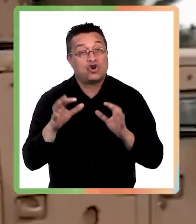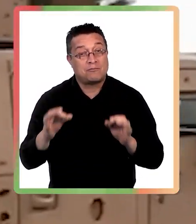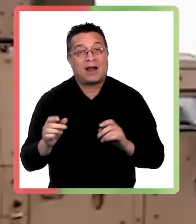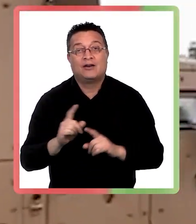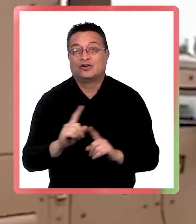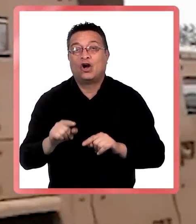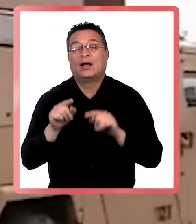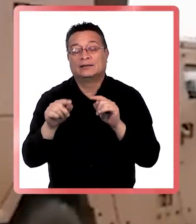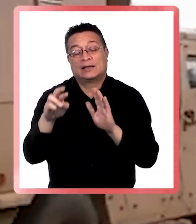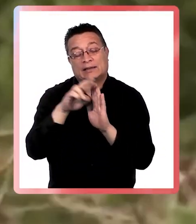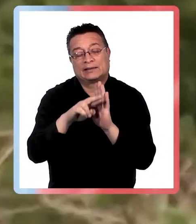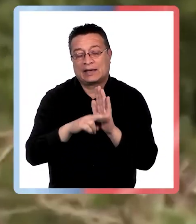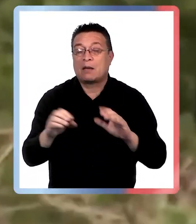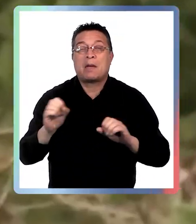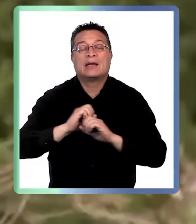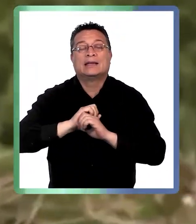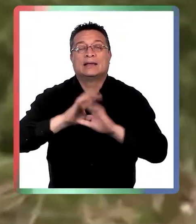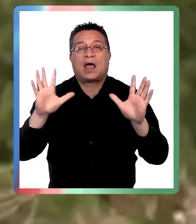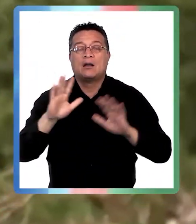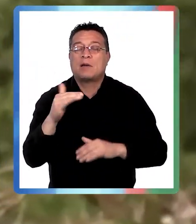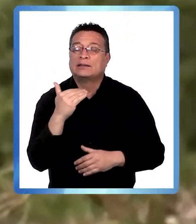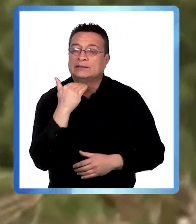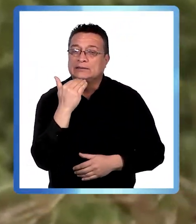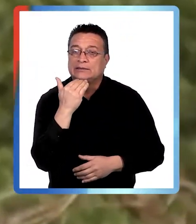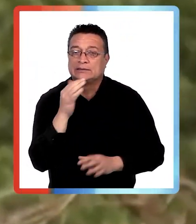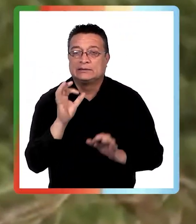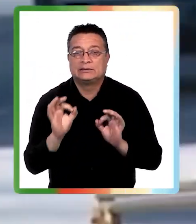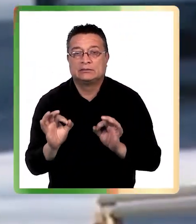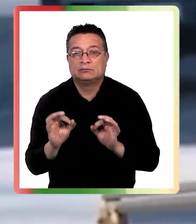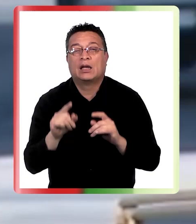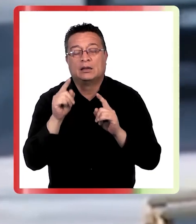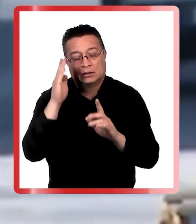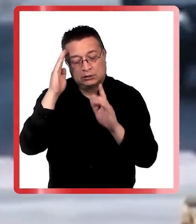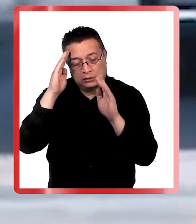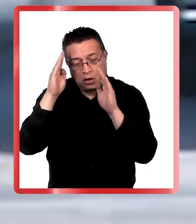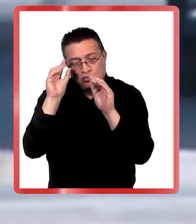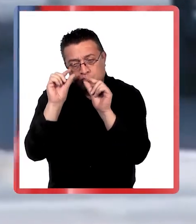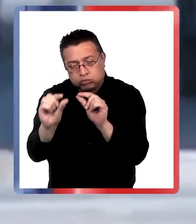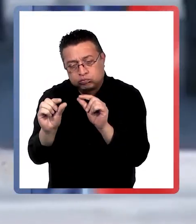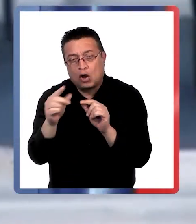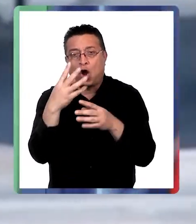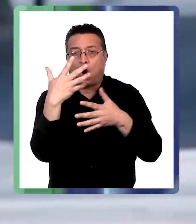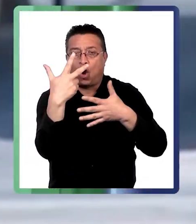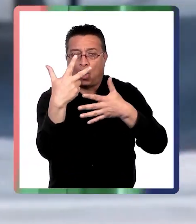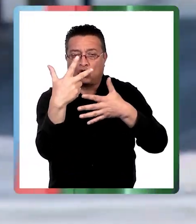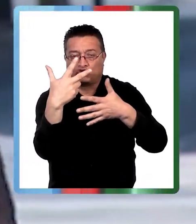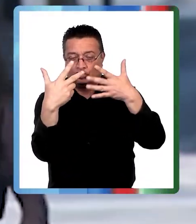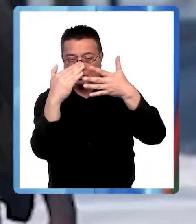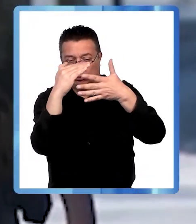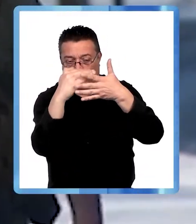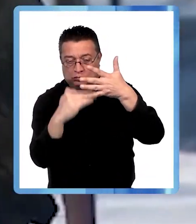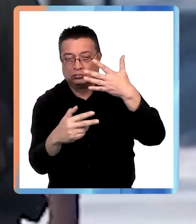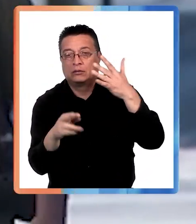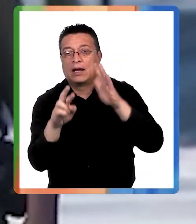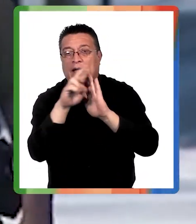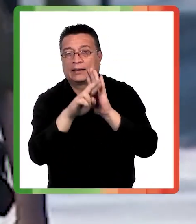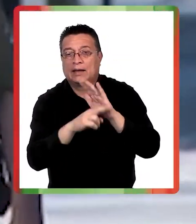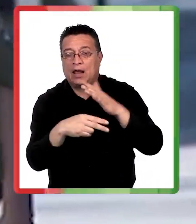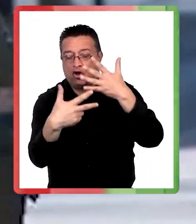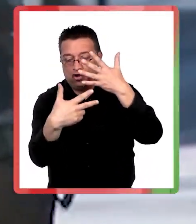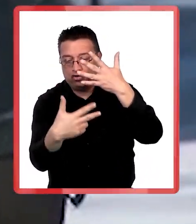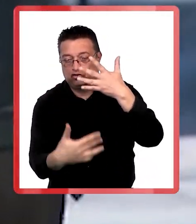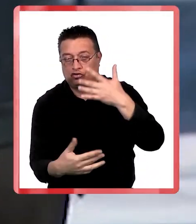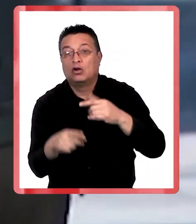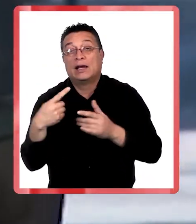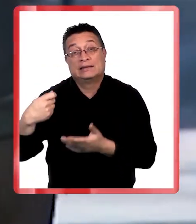habituales. Entonces son reglas más claras, más simples, que se concentraban en 8 reglas en la propuesta original. En el